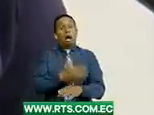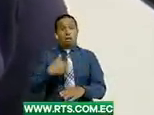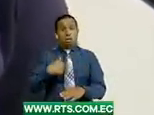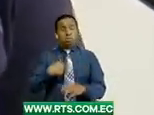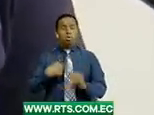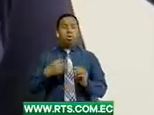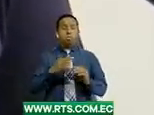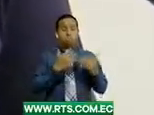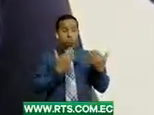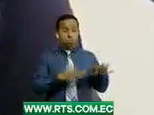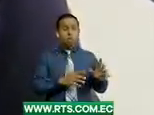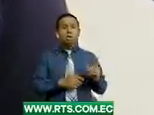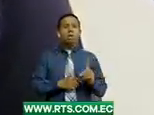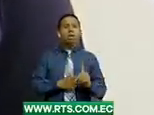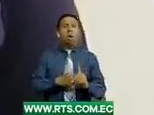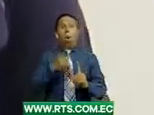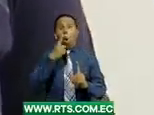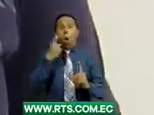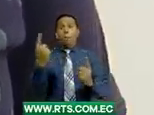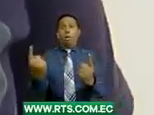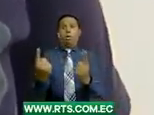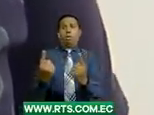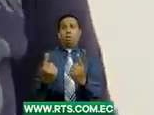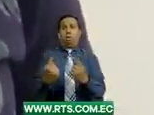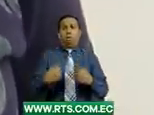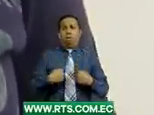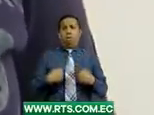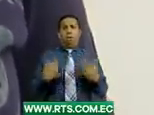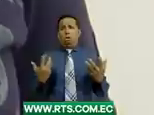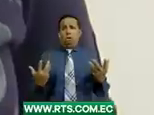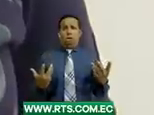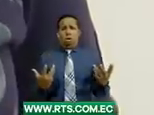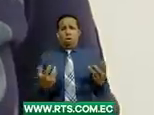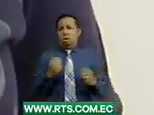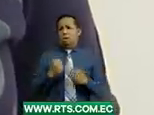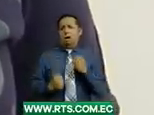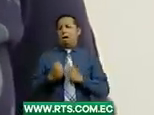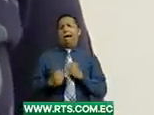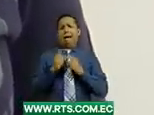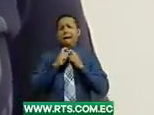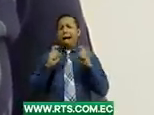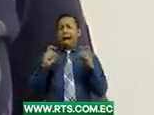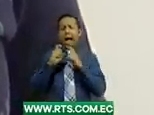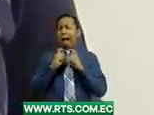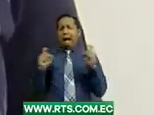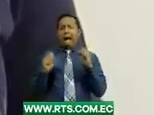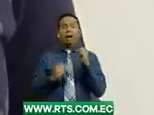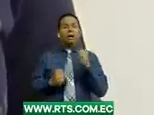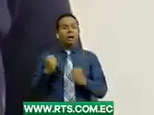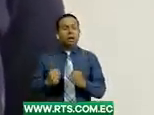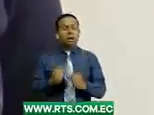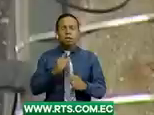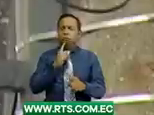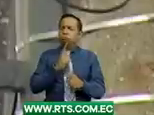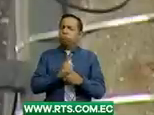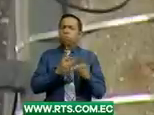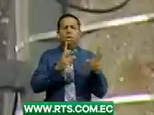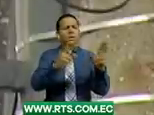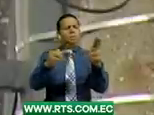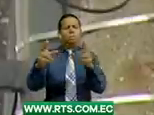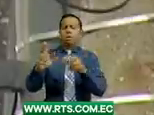dos tipos, que le dé la plata, que le dé plata. Yo no tenía plata, entonces salí corriendo hasta la once asustada, gritando. Entonces así, eso es de cada día.